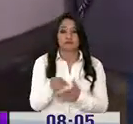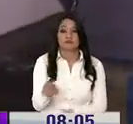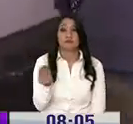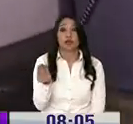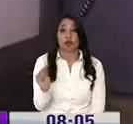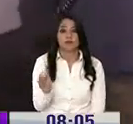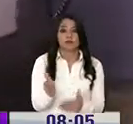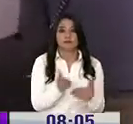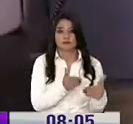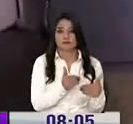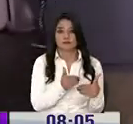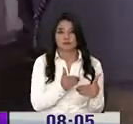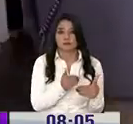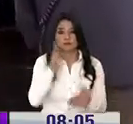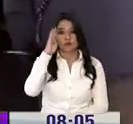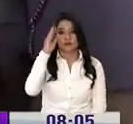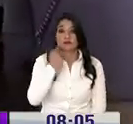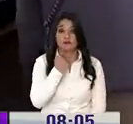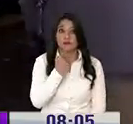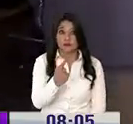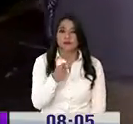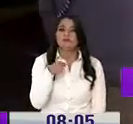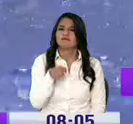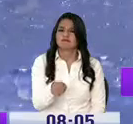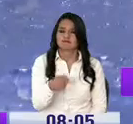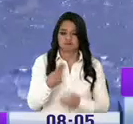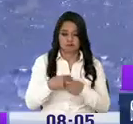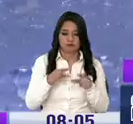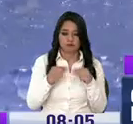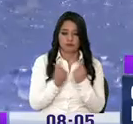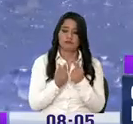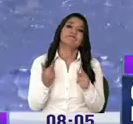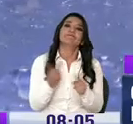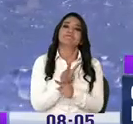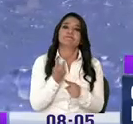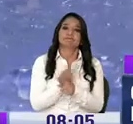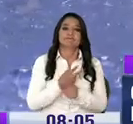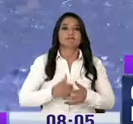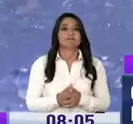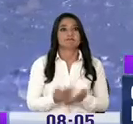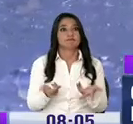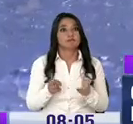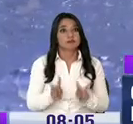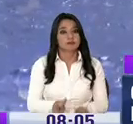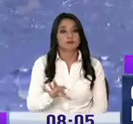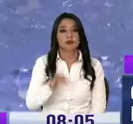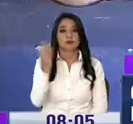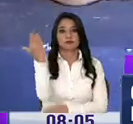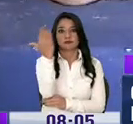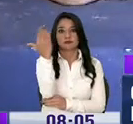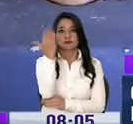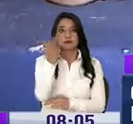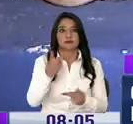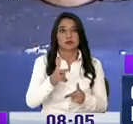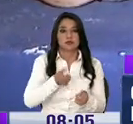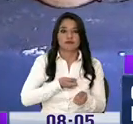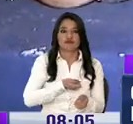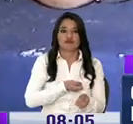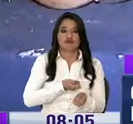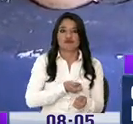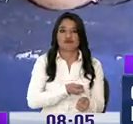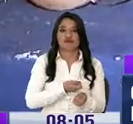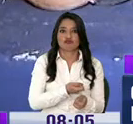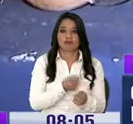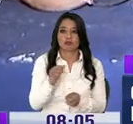fue aislado, los uniformados presumen que sería integrante de una banda delictiva. Además aparecieron un televisor y una sierra eléctrica, que